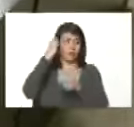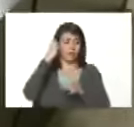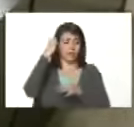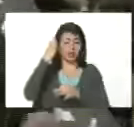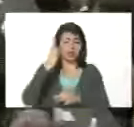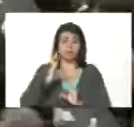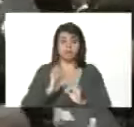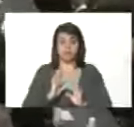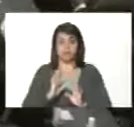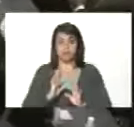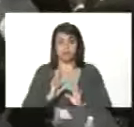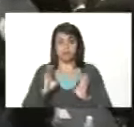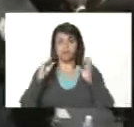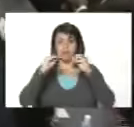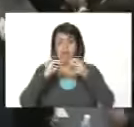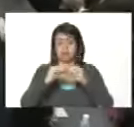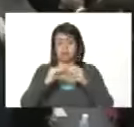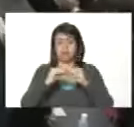Europea.